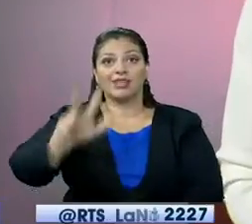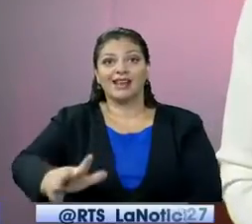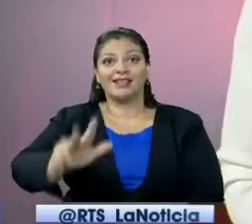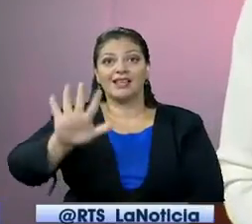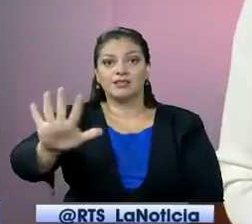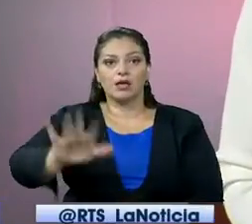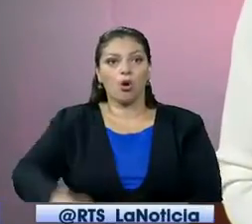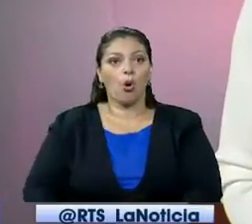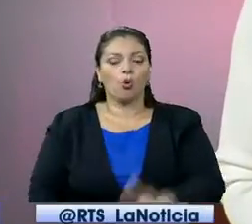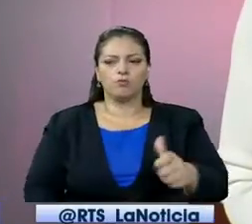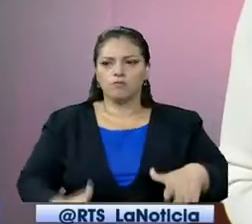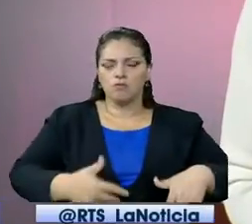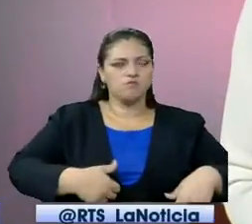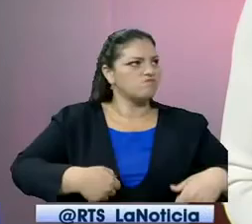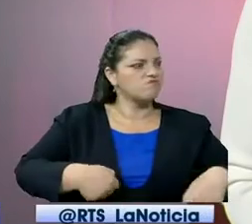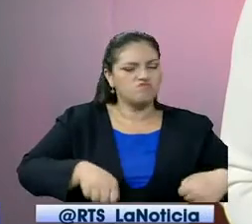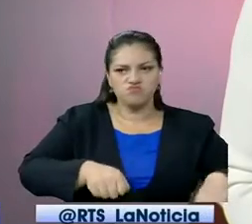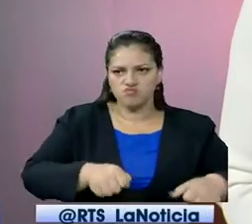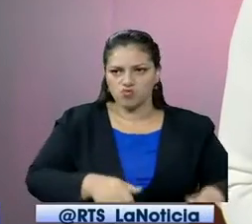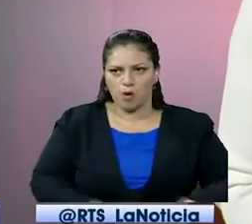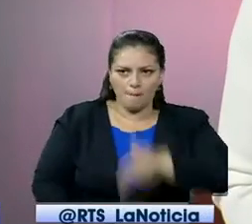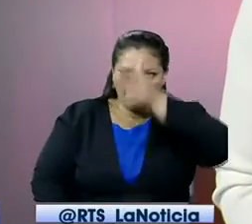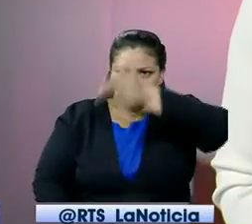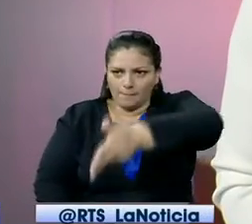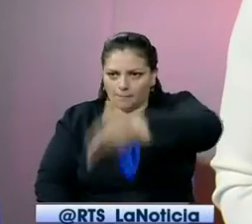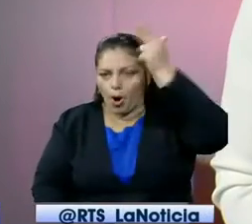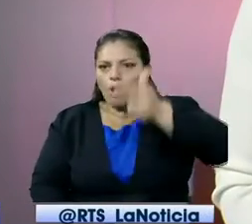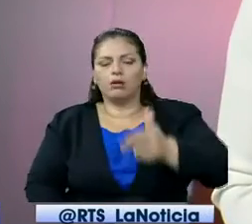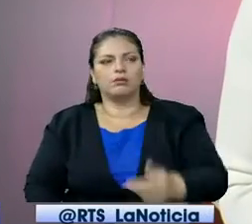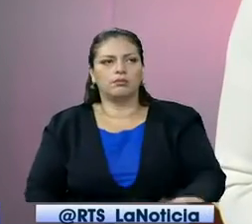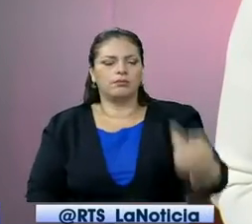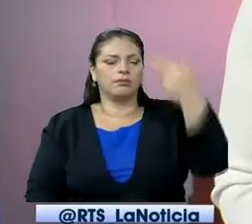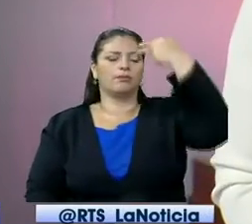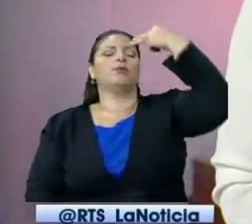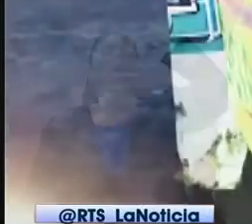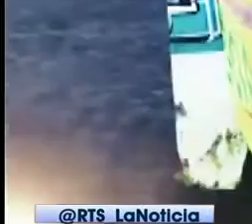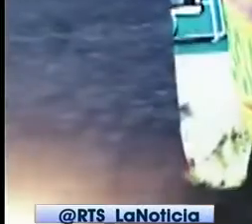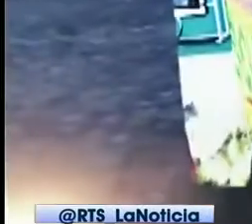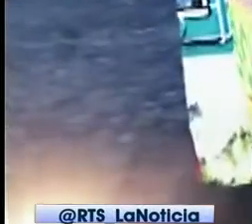ajuste de cuentas sería el móvil del crimen.